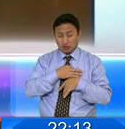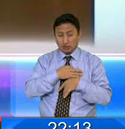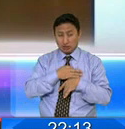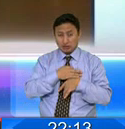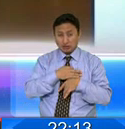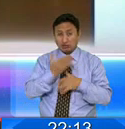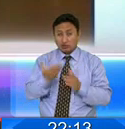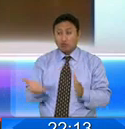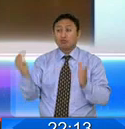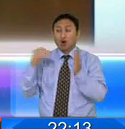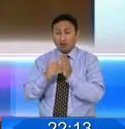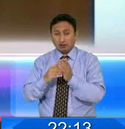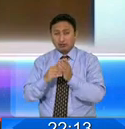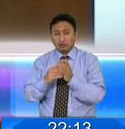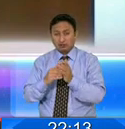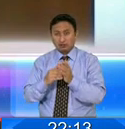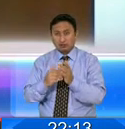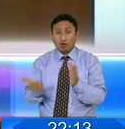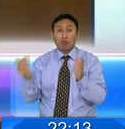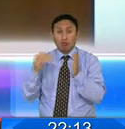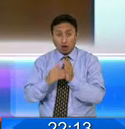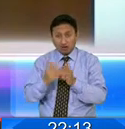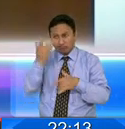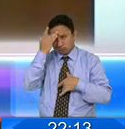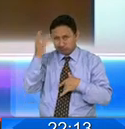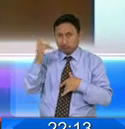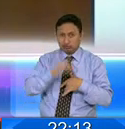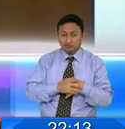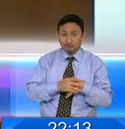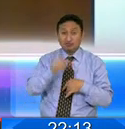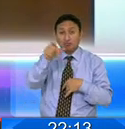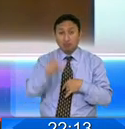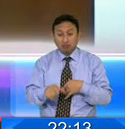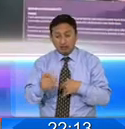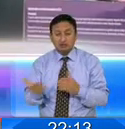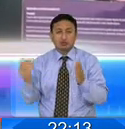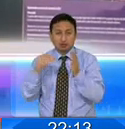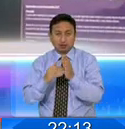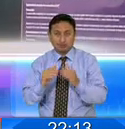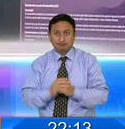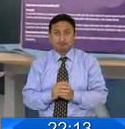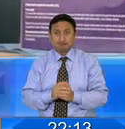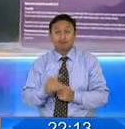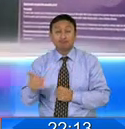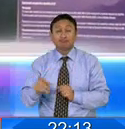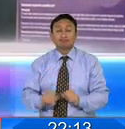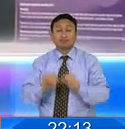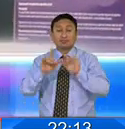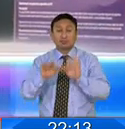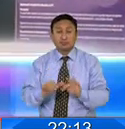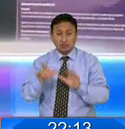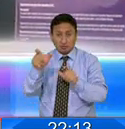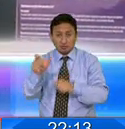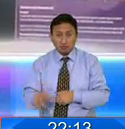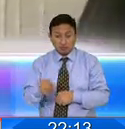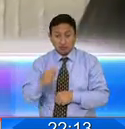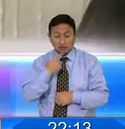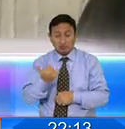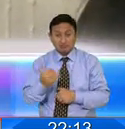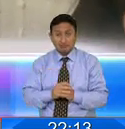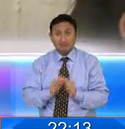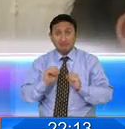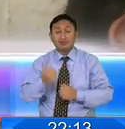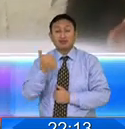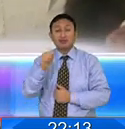se vuelvan a infectar. Esto quiere decir pacientes con reinfección. La secretaria asegura que están rastreando a la variante en